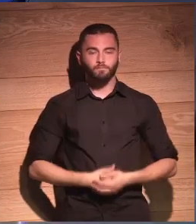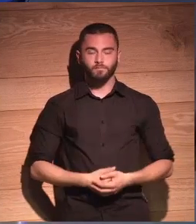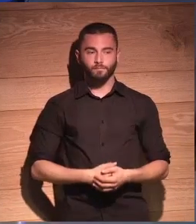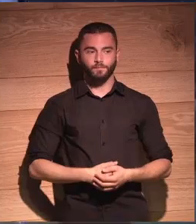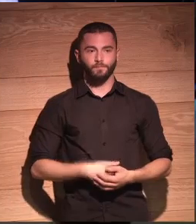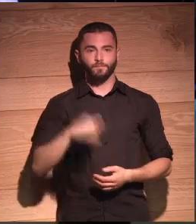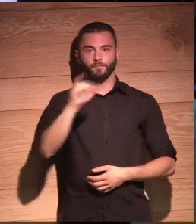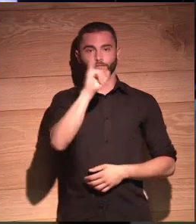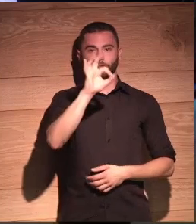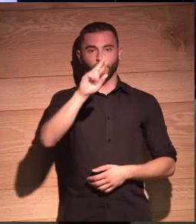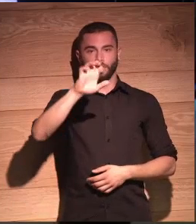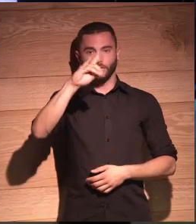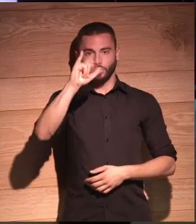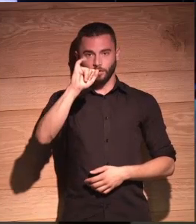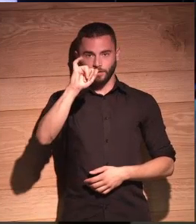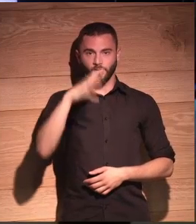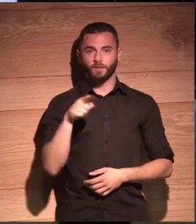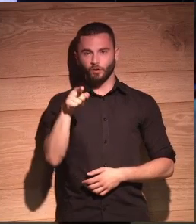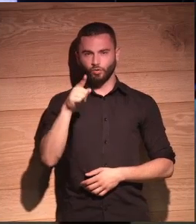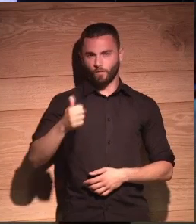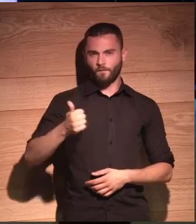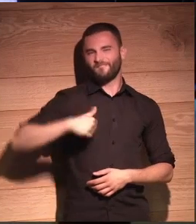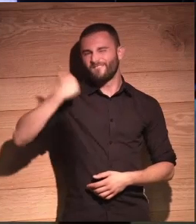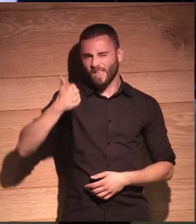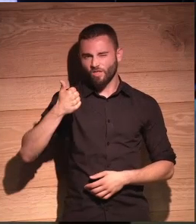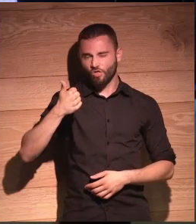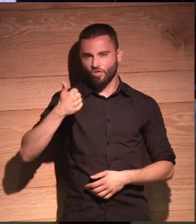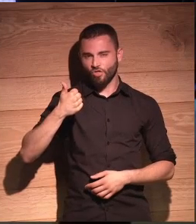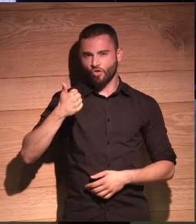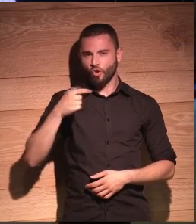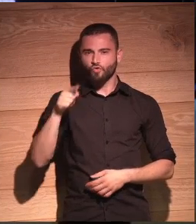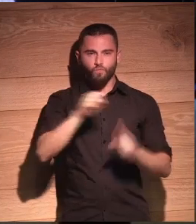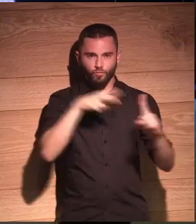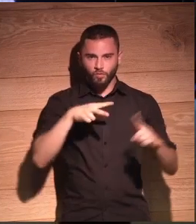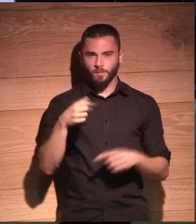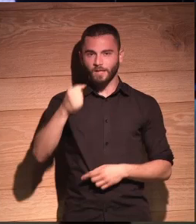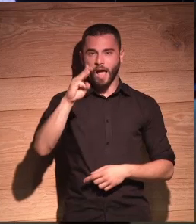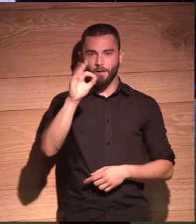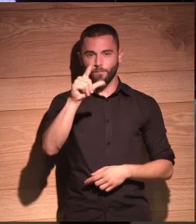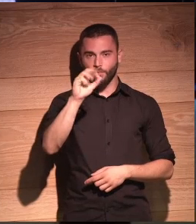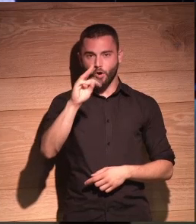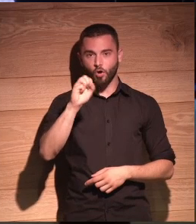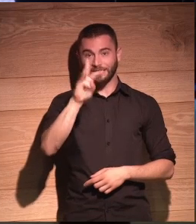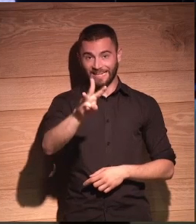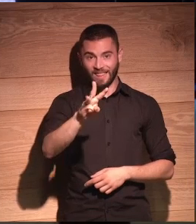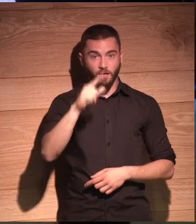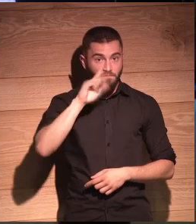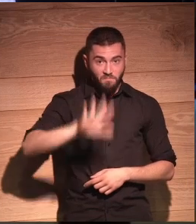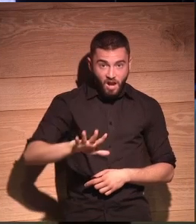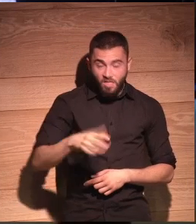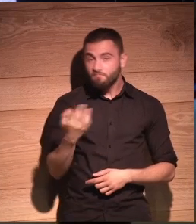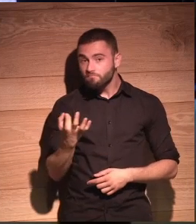desde el lado de la ficción, desde el otro lado. Sí. También Apolo 13 te parece en ese sentido una película... A